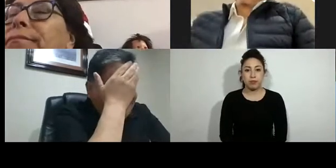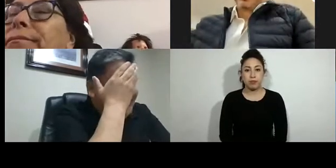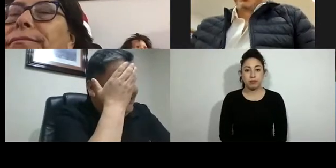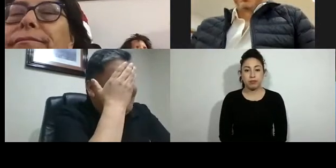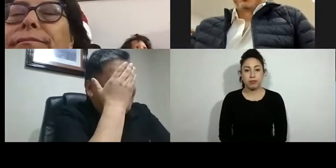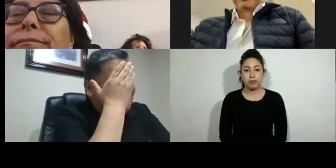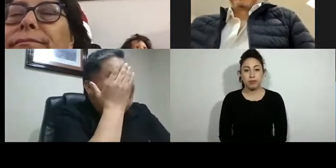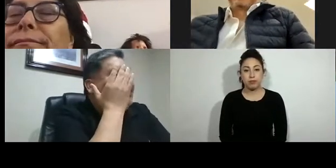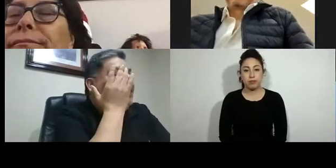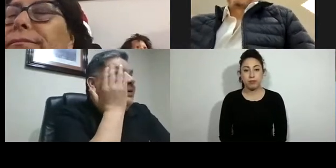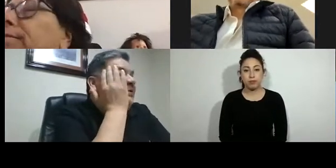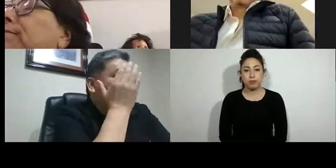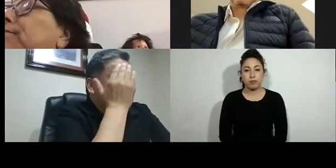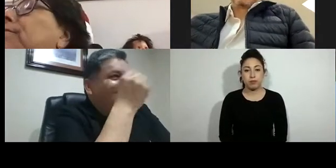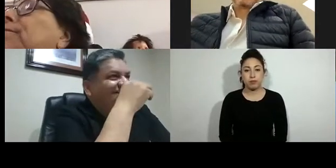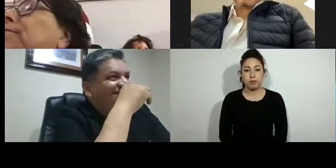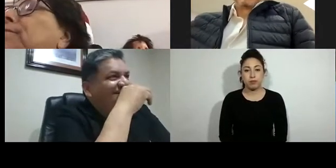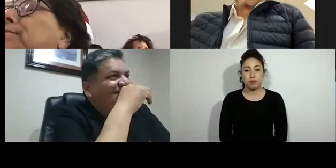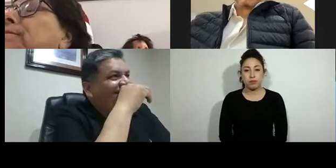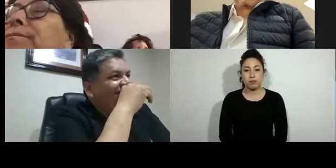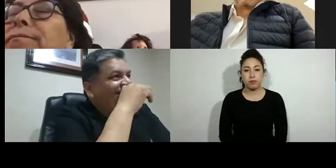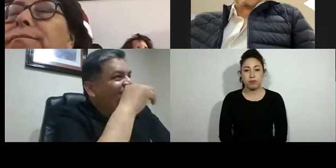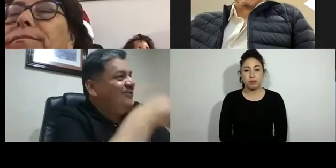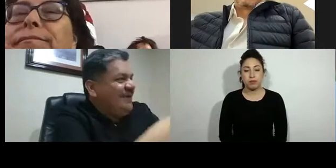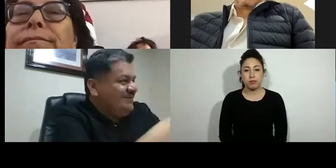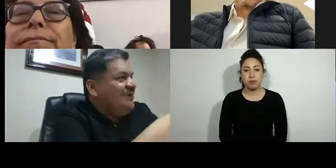Diputada Circe, la veo pero no la escucho.